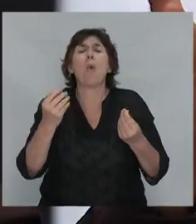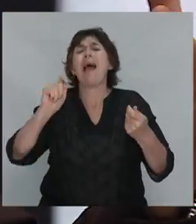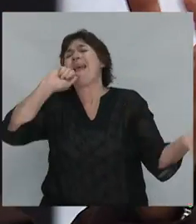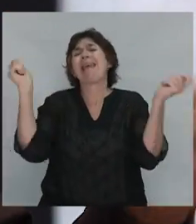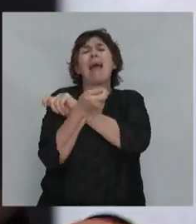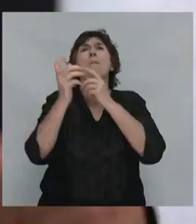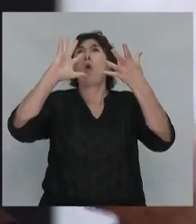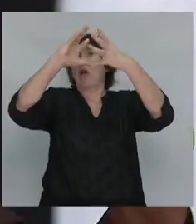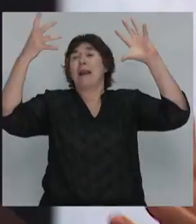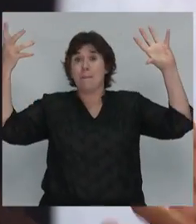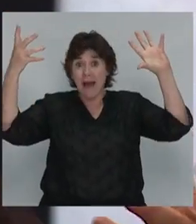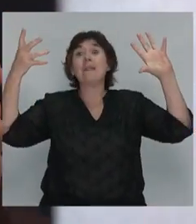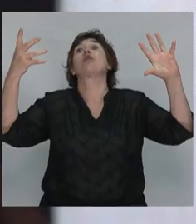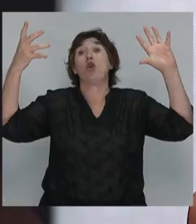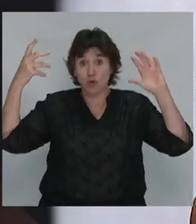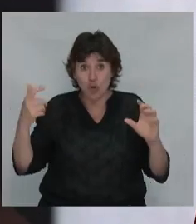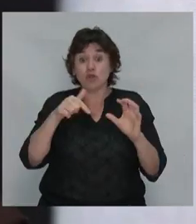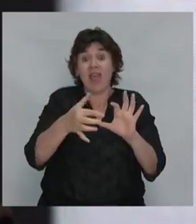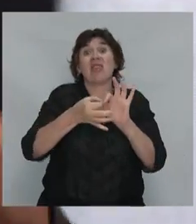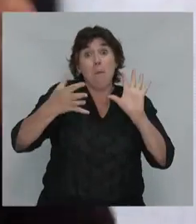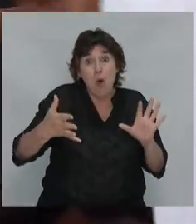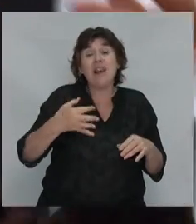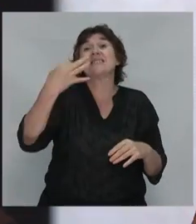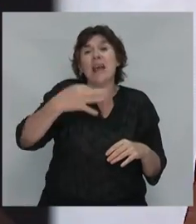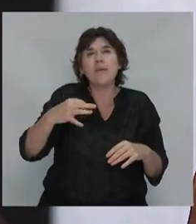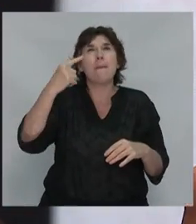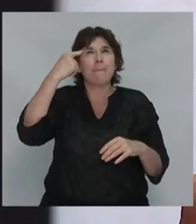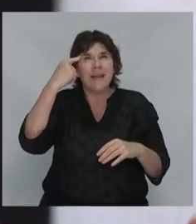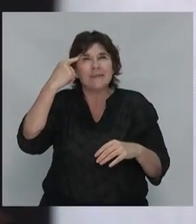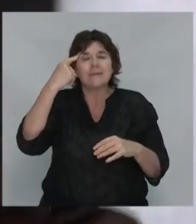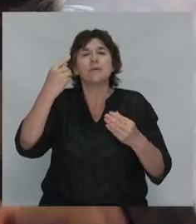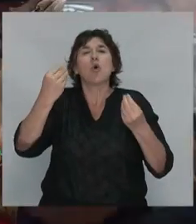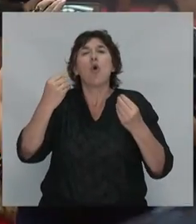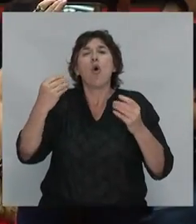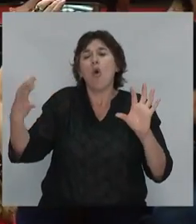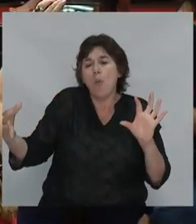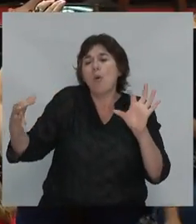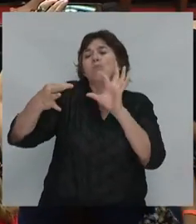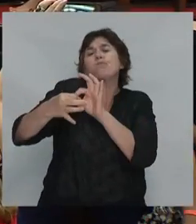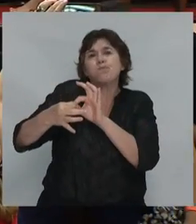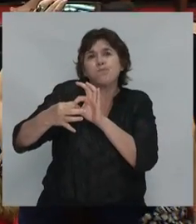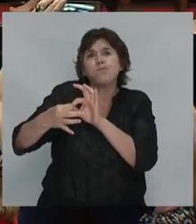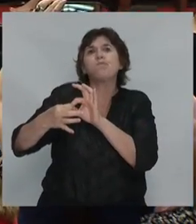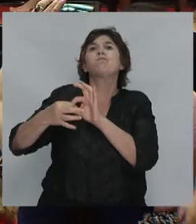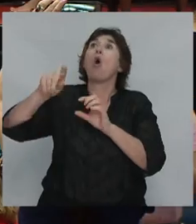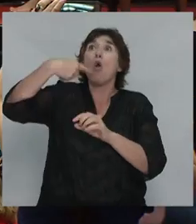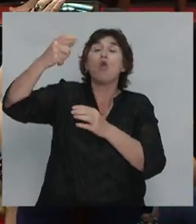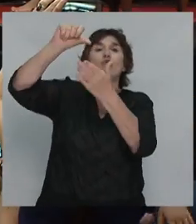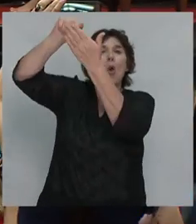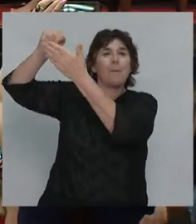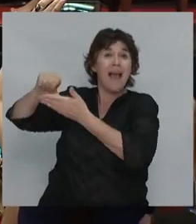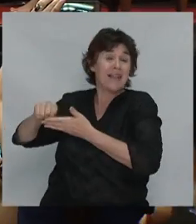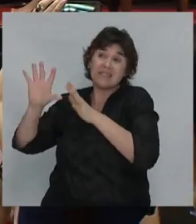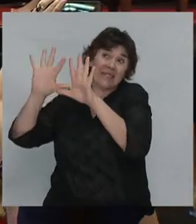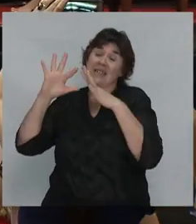plantearse la necesidad de articularse con la mayoría de los países del mundo como